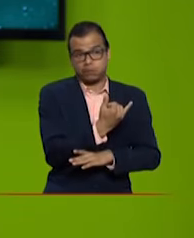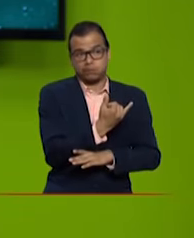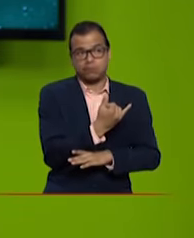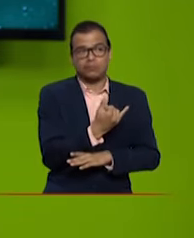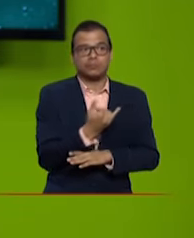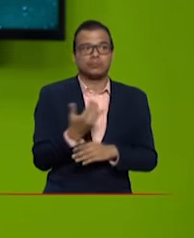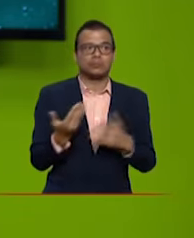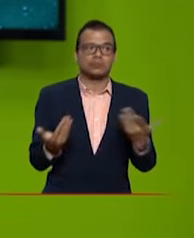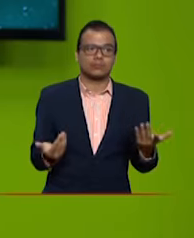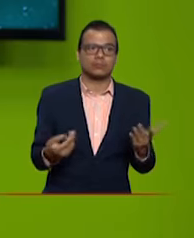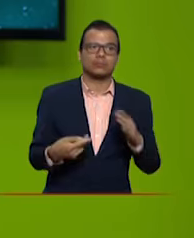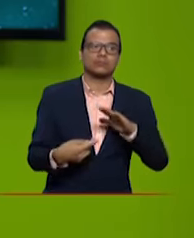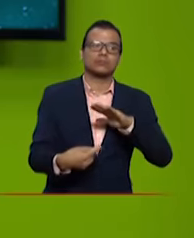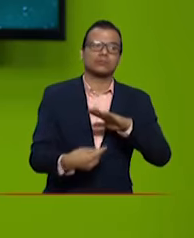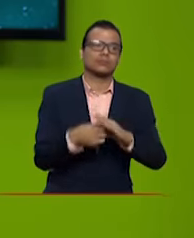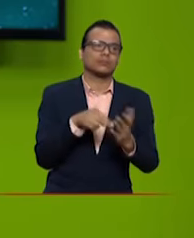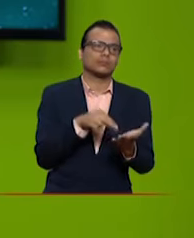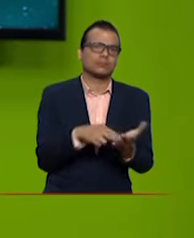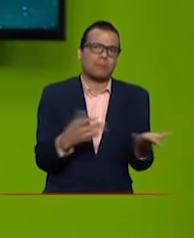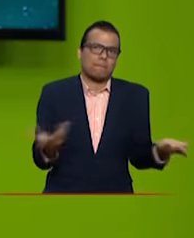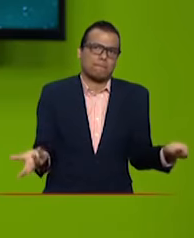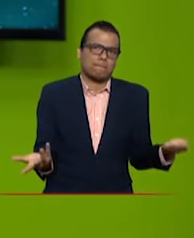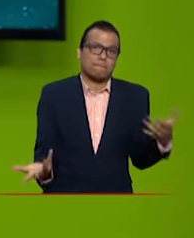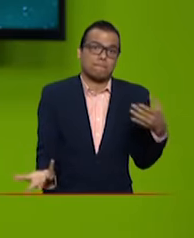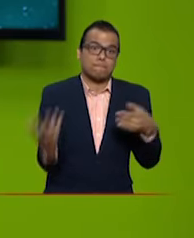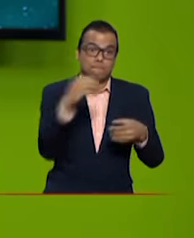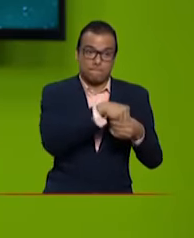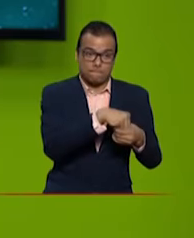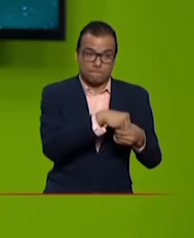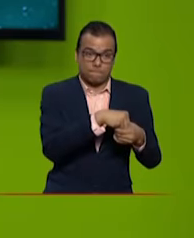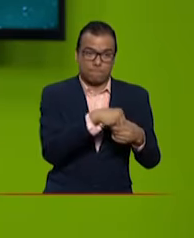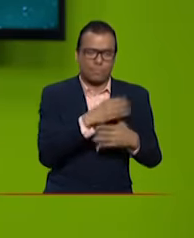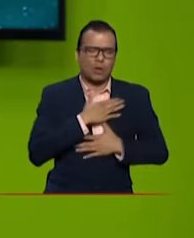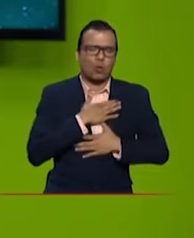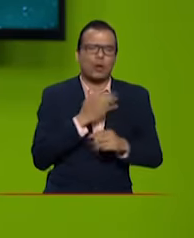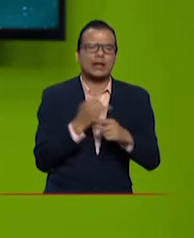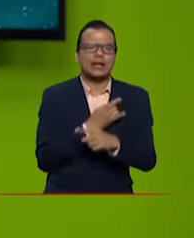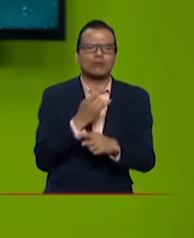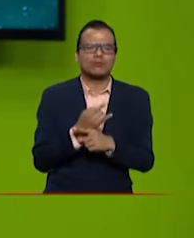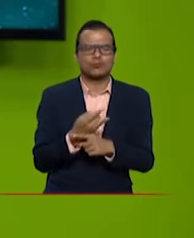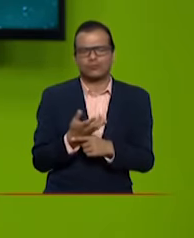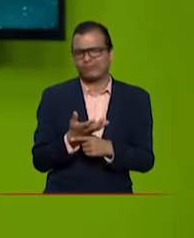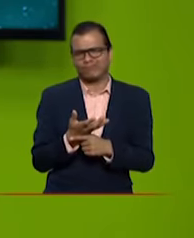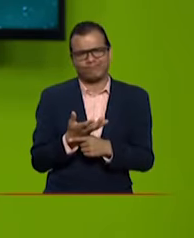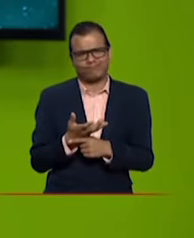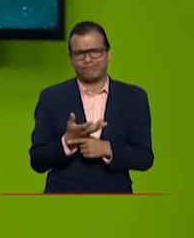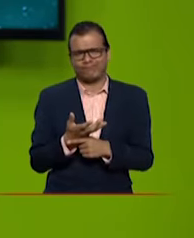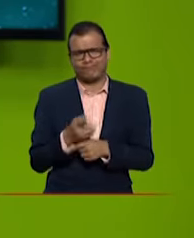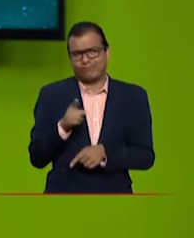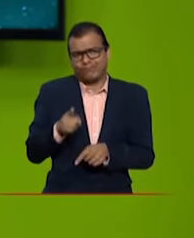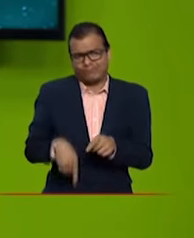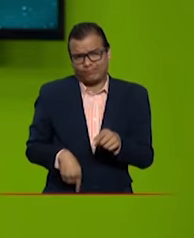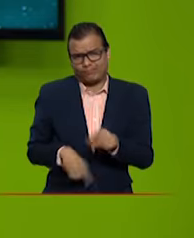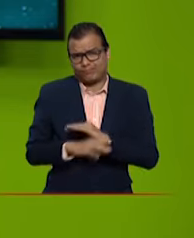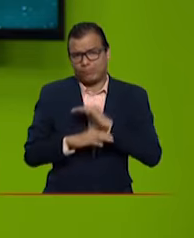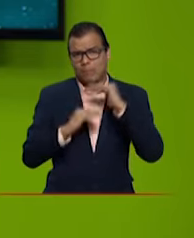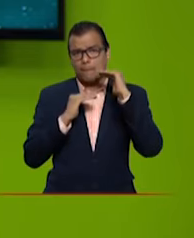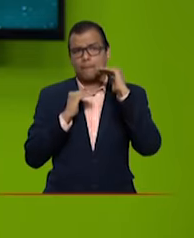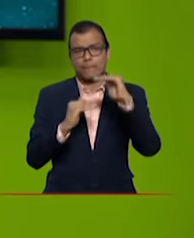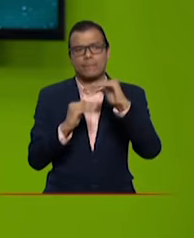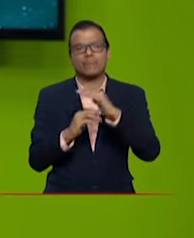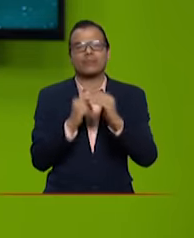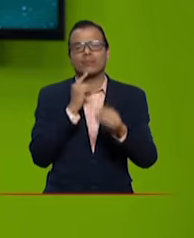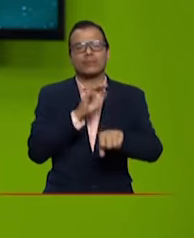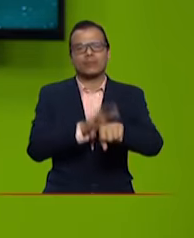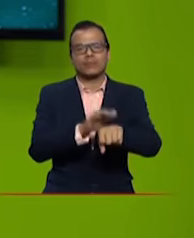protegida, eso quiere decir que ya hay una limitante en su uso. Por eso nosotros explicamos y le decimos a la comunidad, cuando